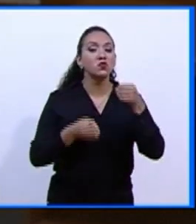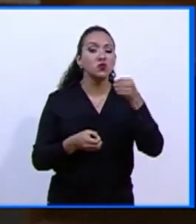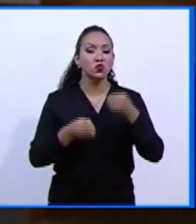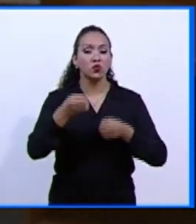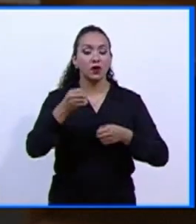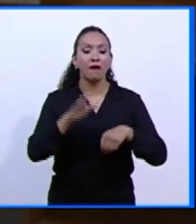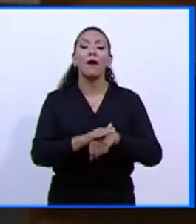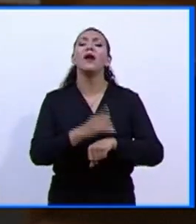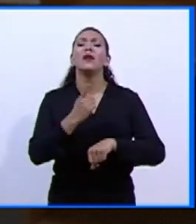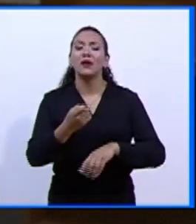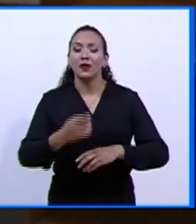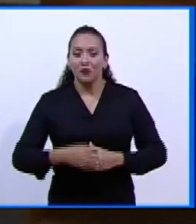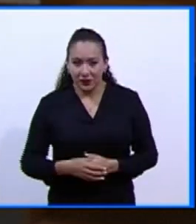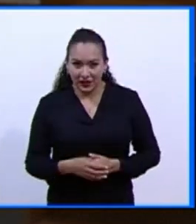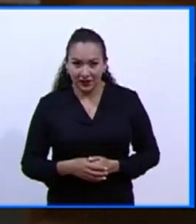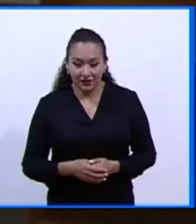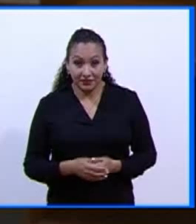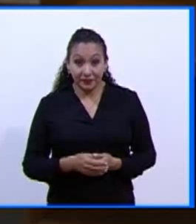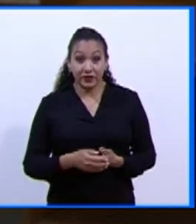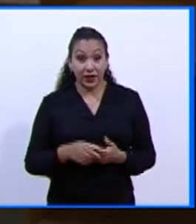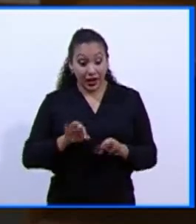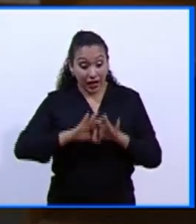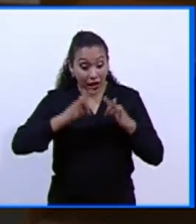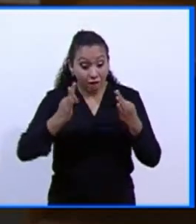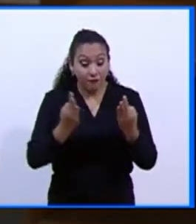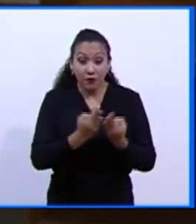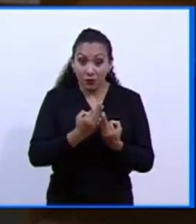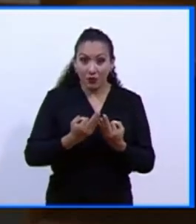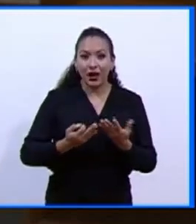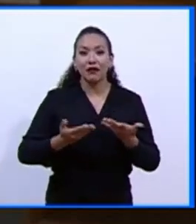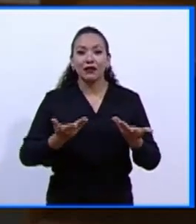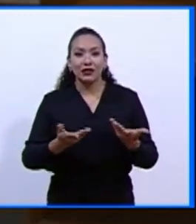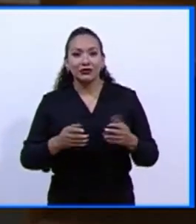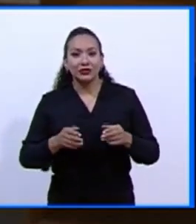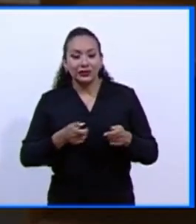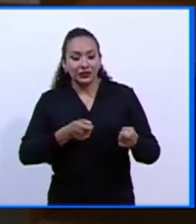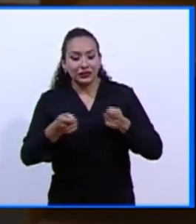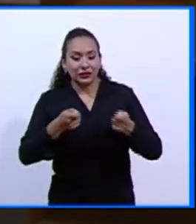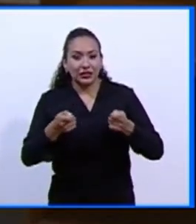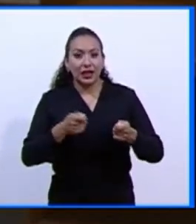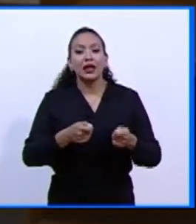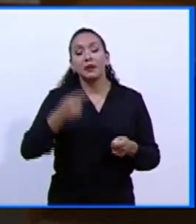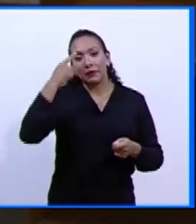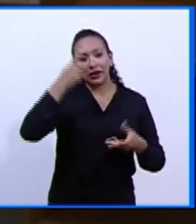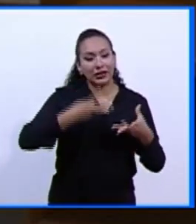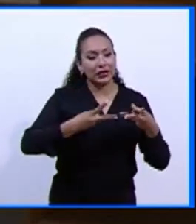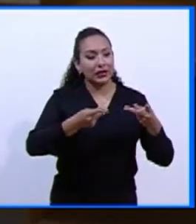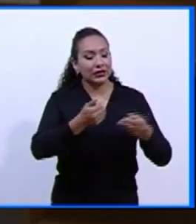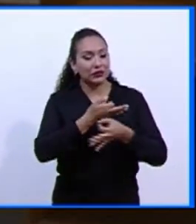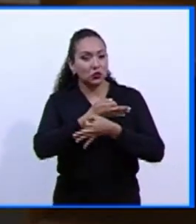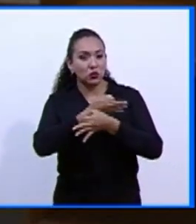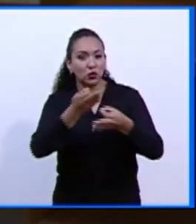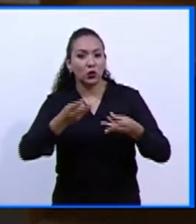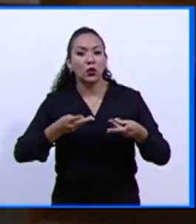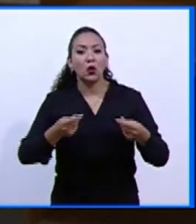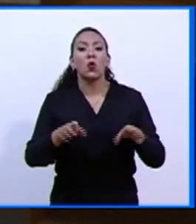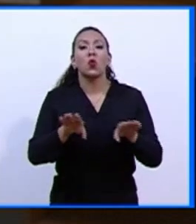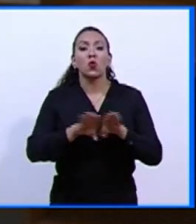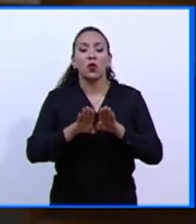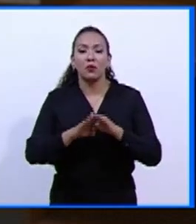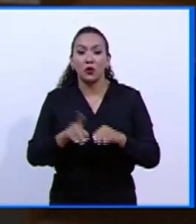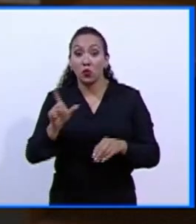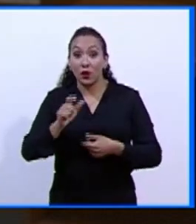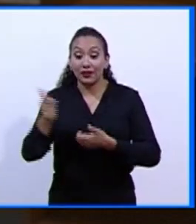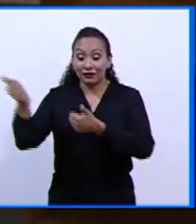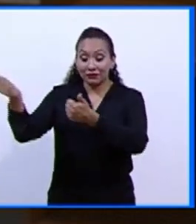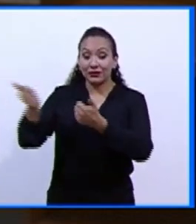la conveniencia de cómo habrá de distribuirse la carga impositiva para financiar los gastos públicos mediante los ingresos